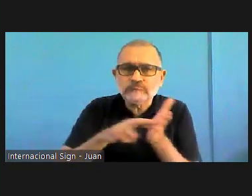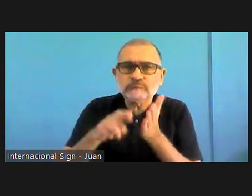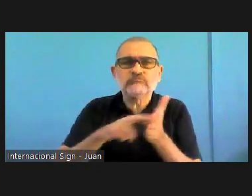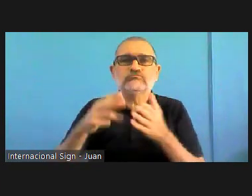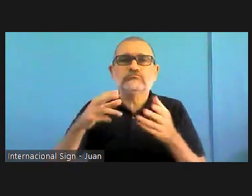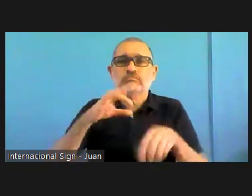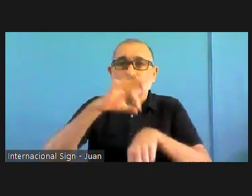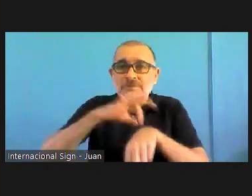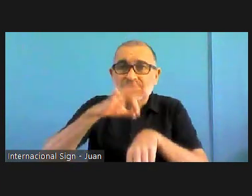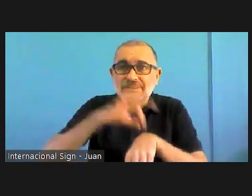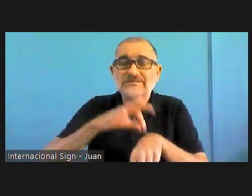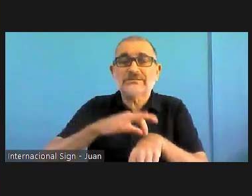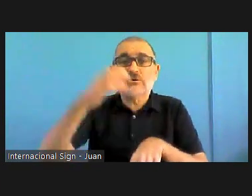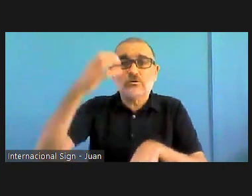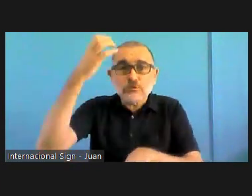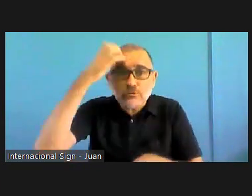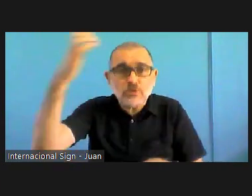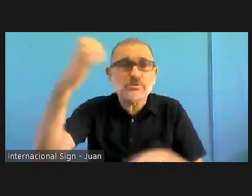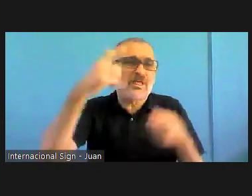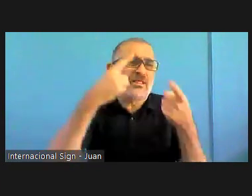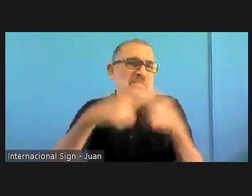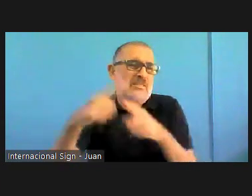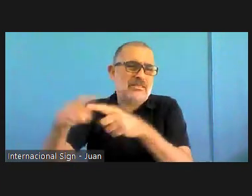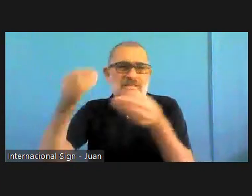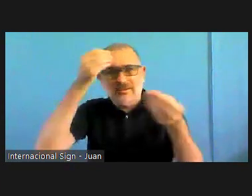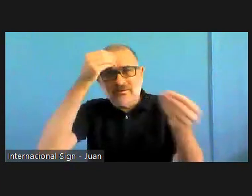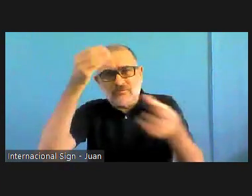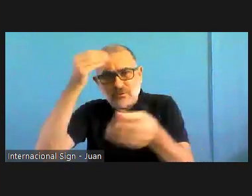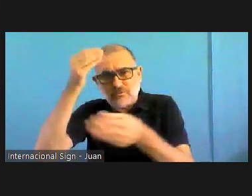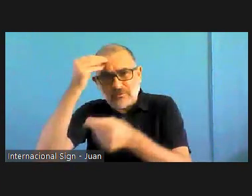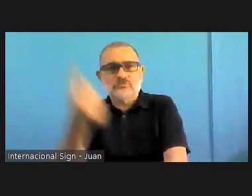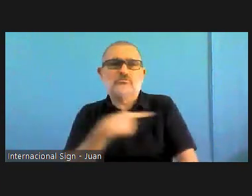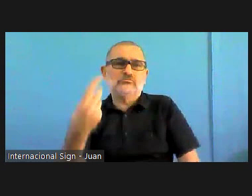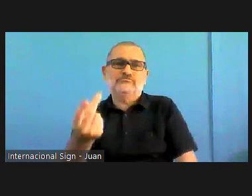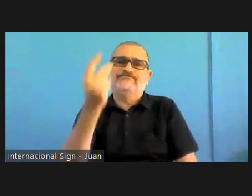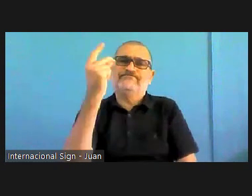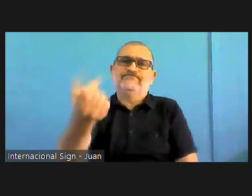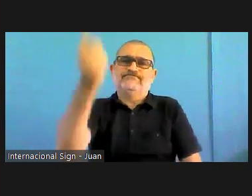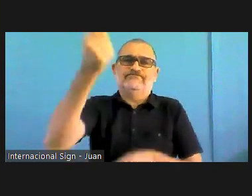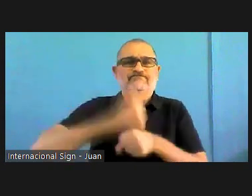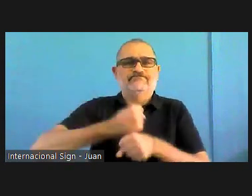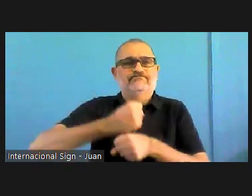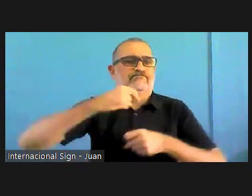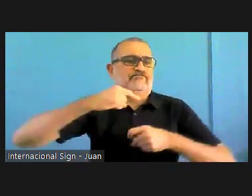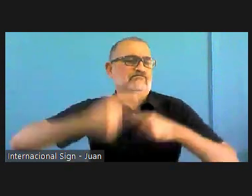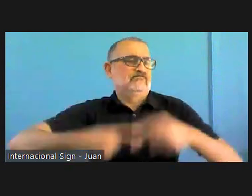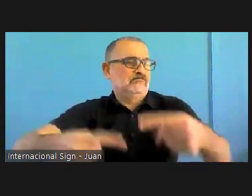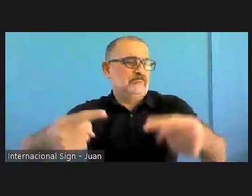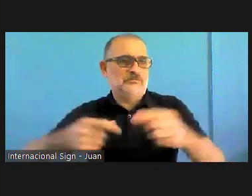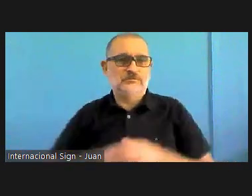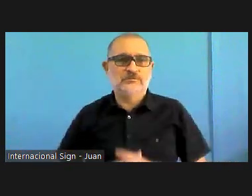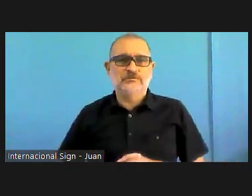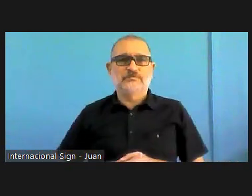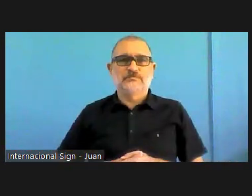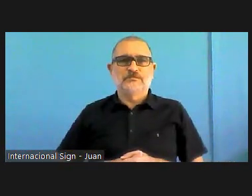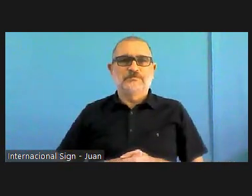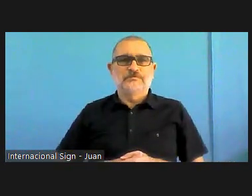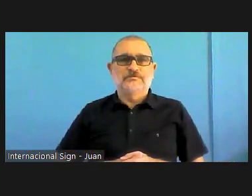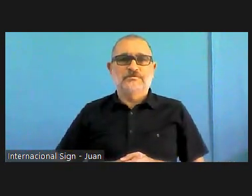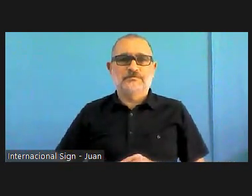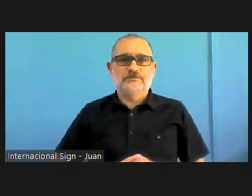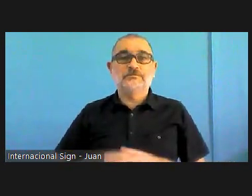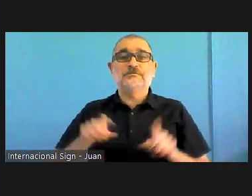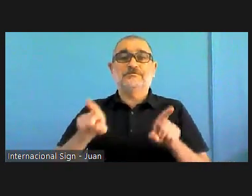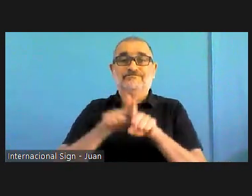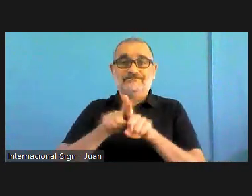de esos diferentes componentes y vamos a poner en contexto los temas relacionados con COVID. En la